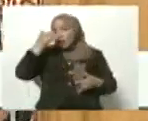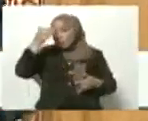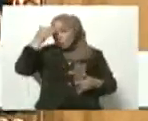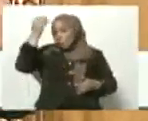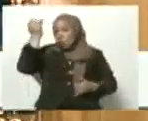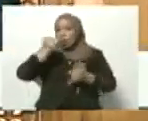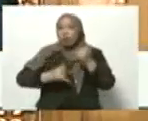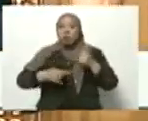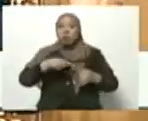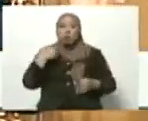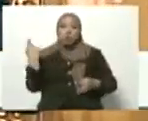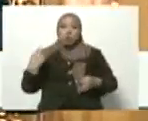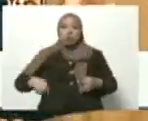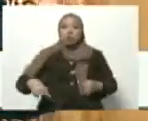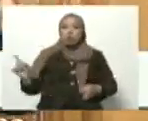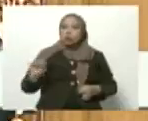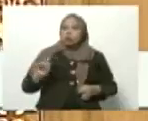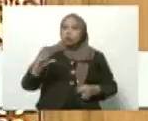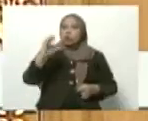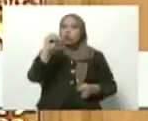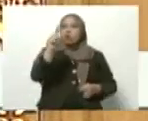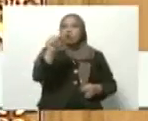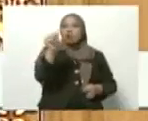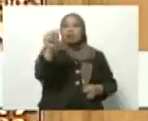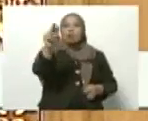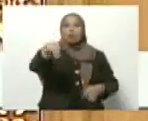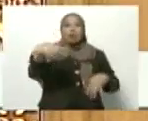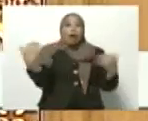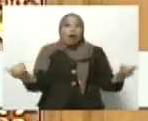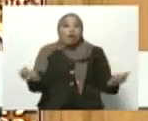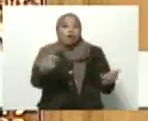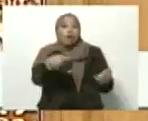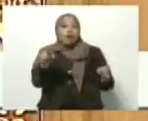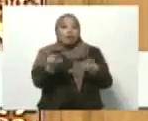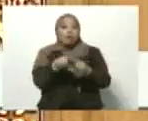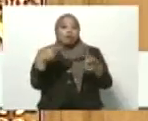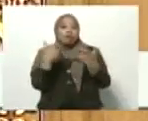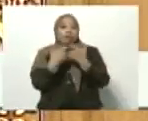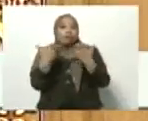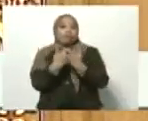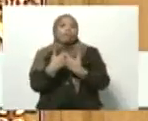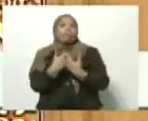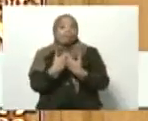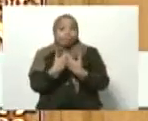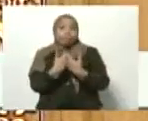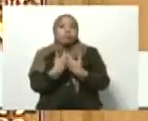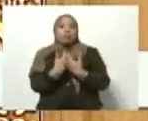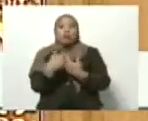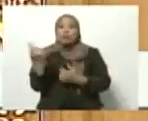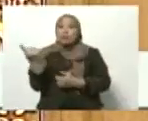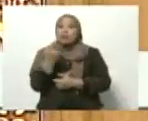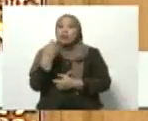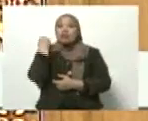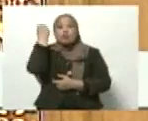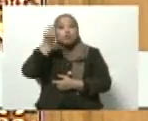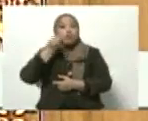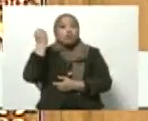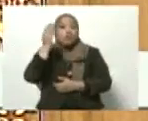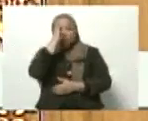Rusia, le dijeron, no, la OTAN no va para allá, y mire dónde estamos ahora. Mi problema es, no son